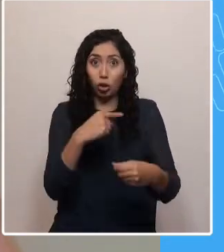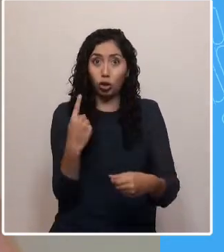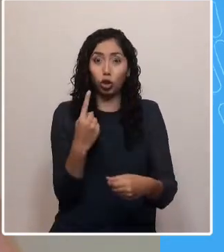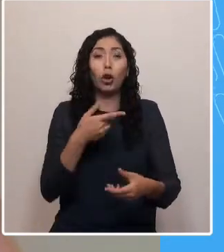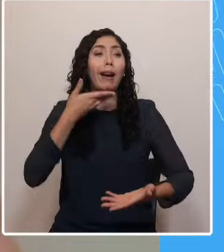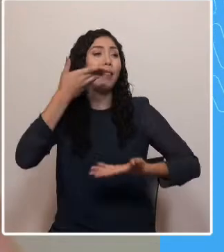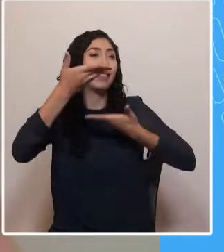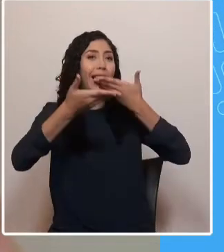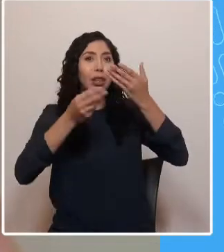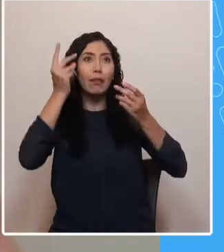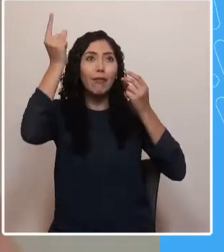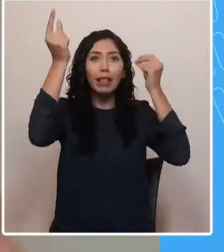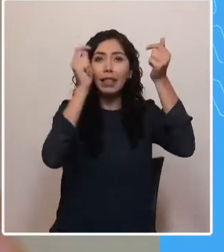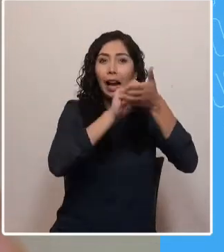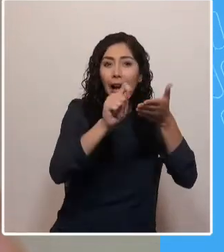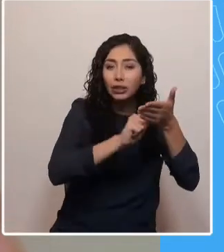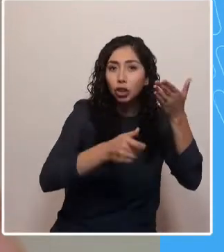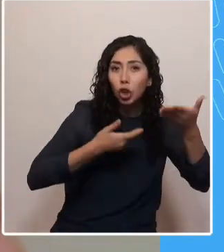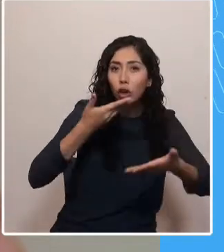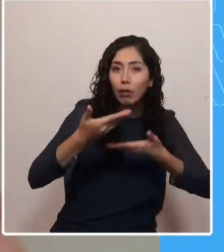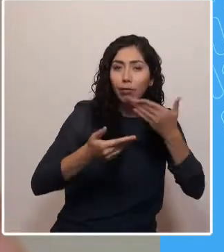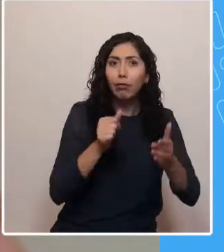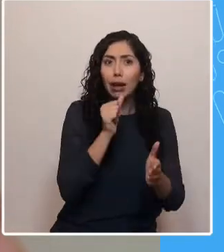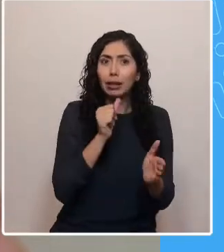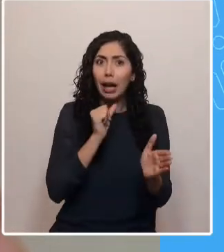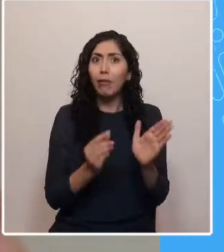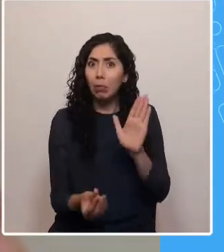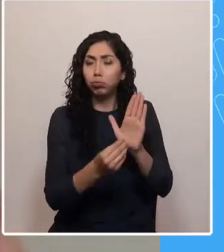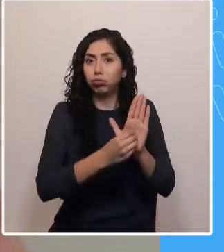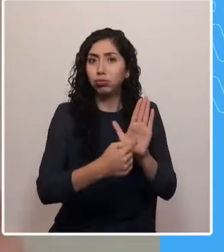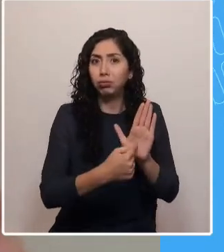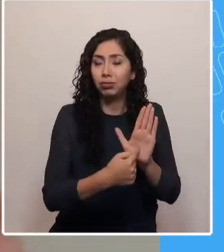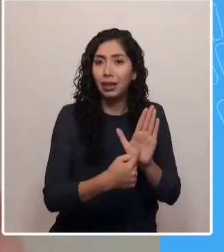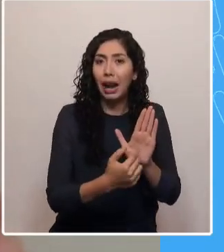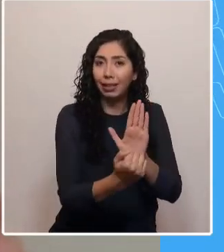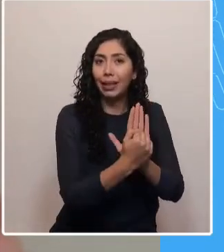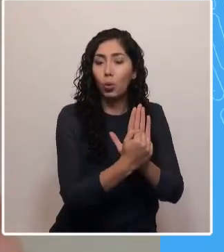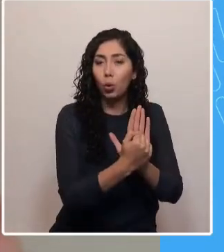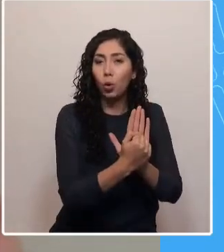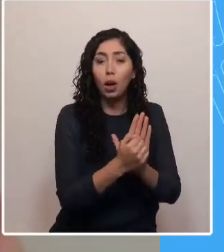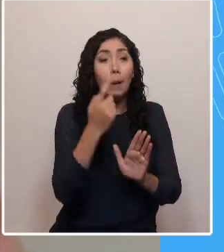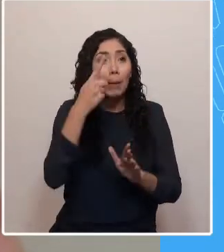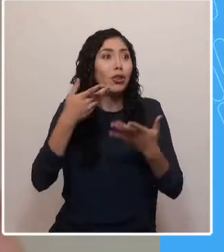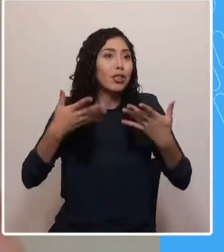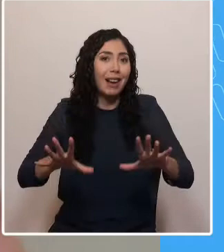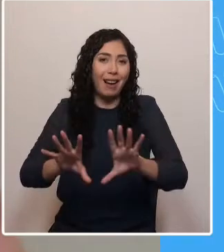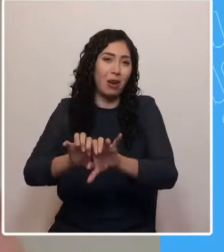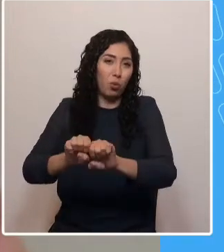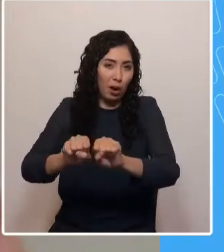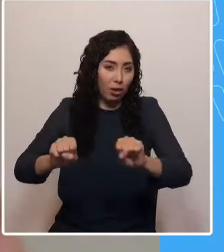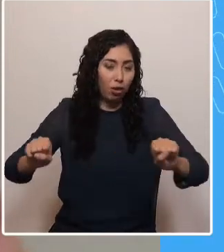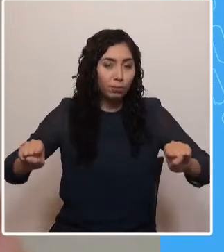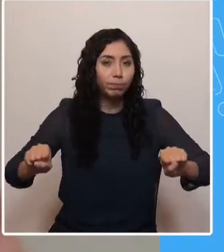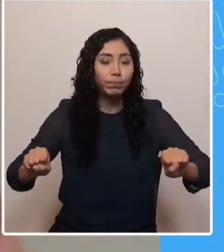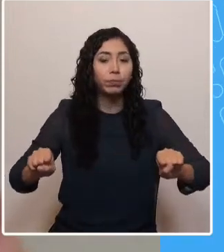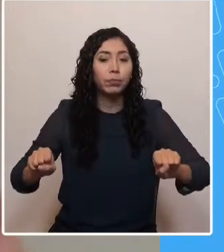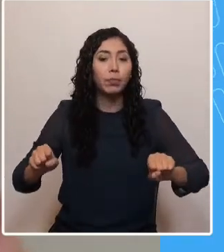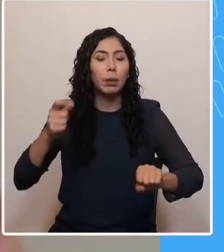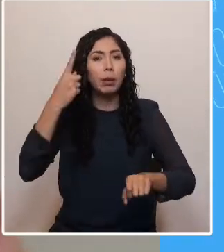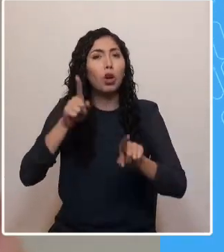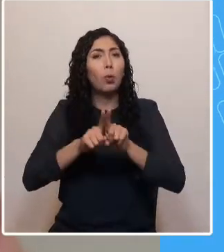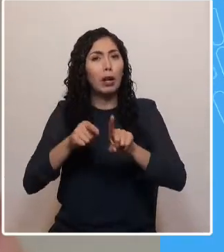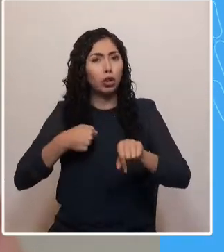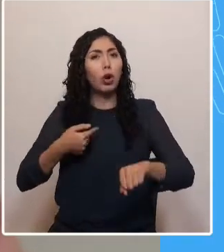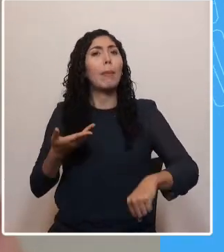artículo como hubiésemos querido al principio. Sin embargo, se ha llegado a un consenso, pero he pedido en lo